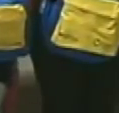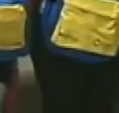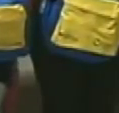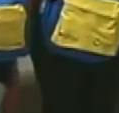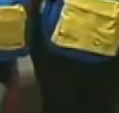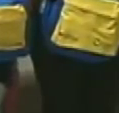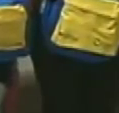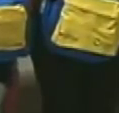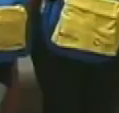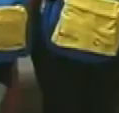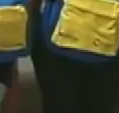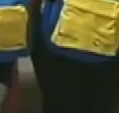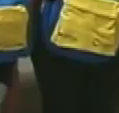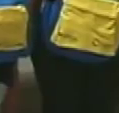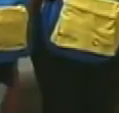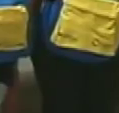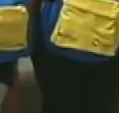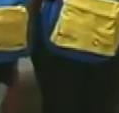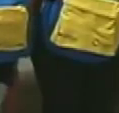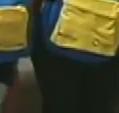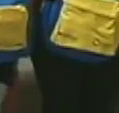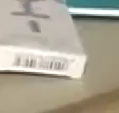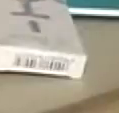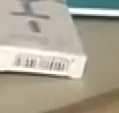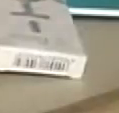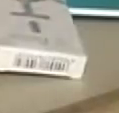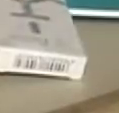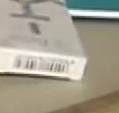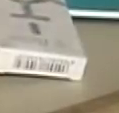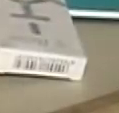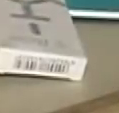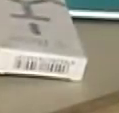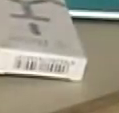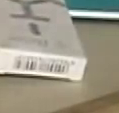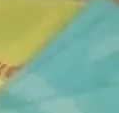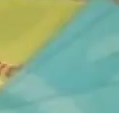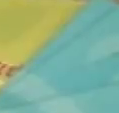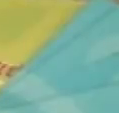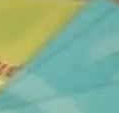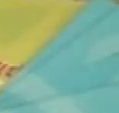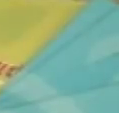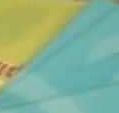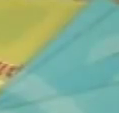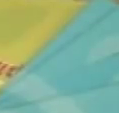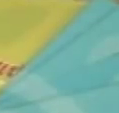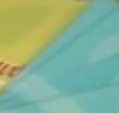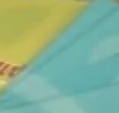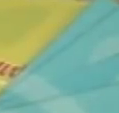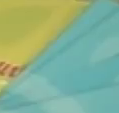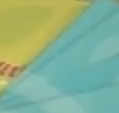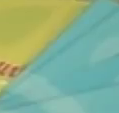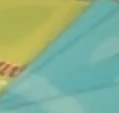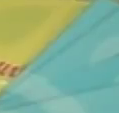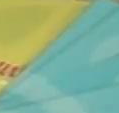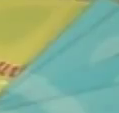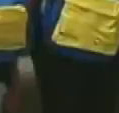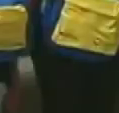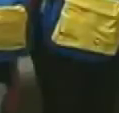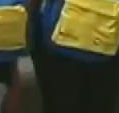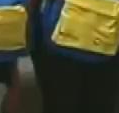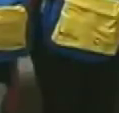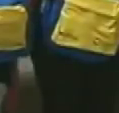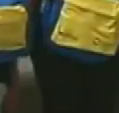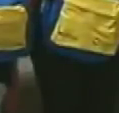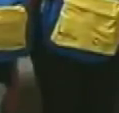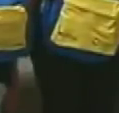alcaldesa Guiselis Álvarez del municipio Guaycaipuro que lo va a saludar. Saludo solidario y revolucionario, presidente Nicolás Maduro.